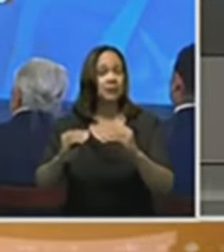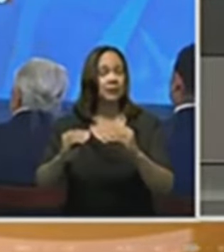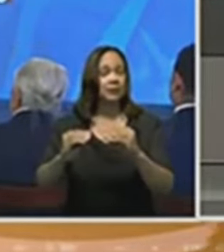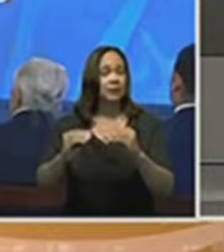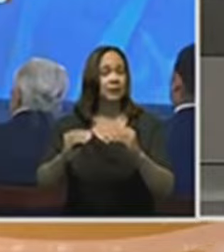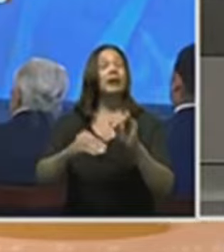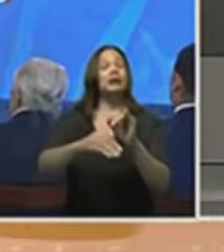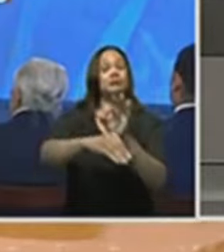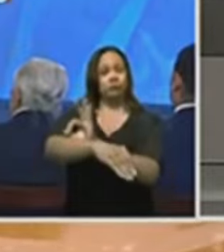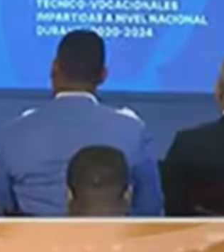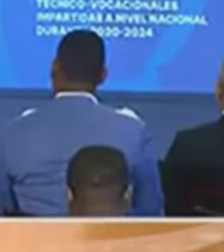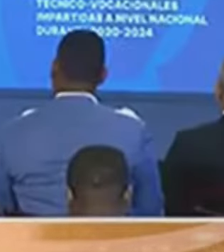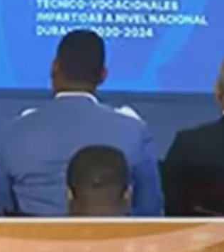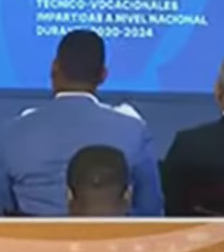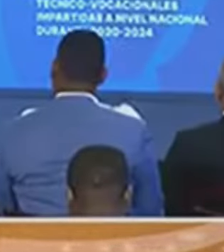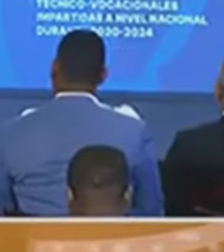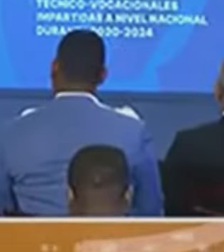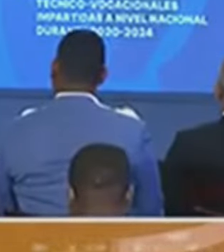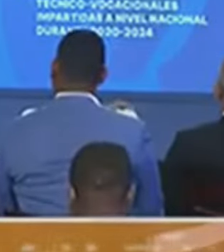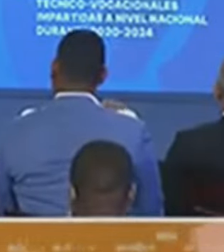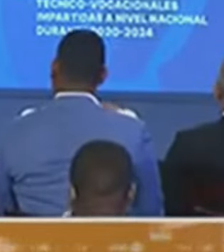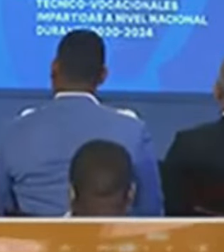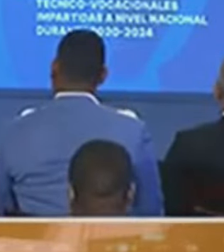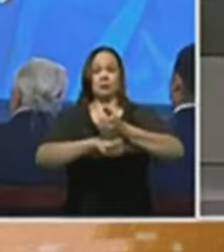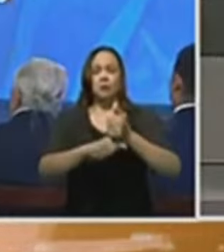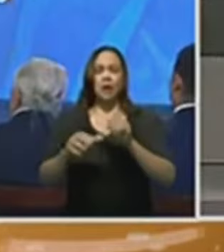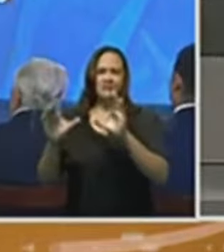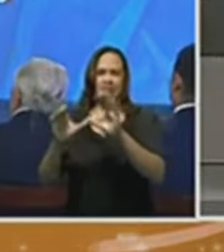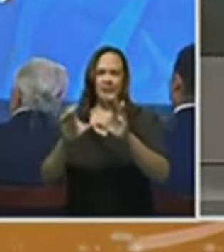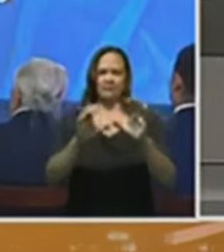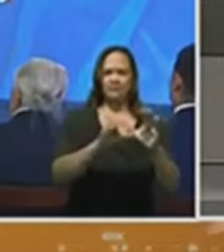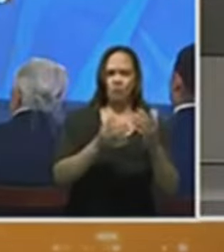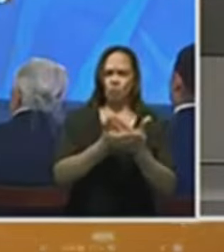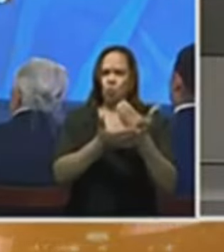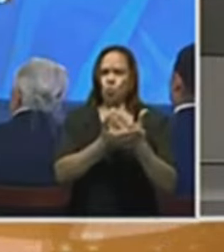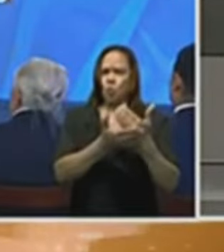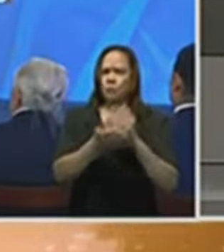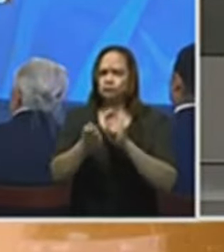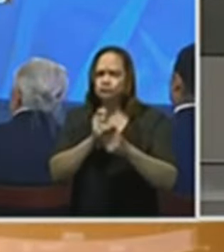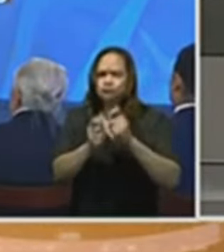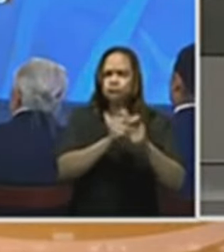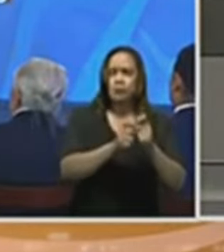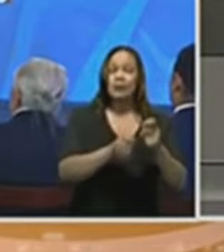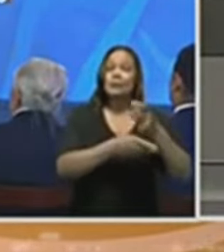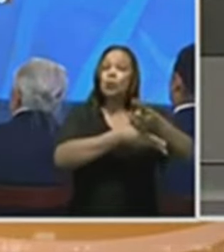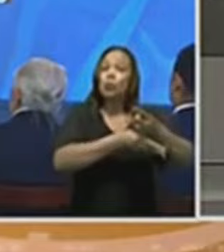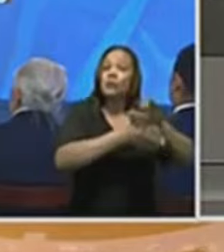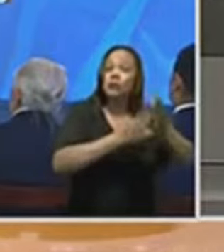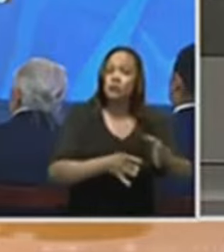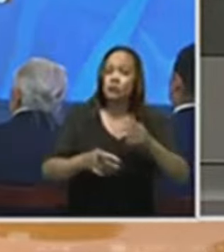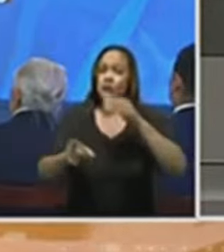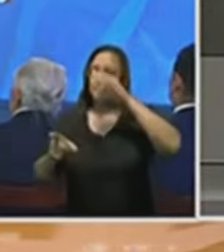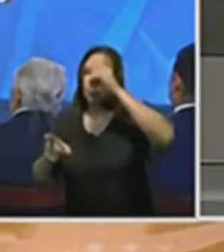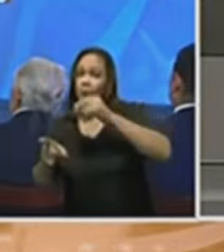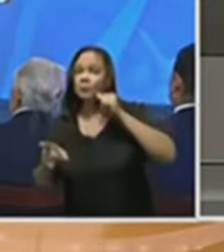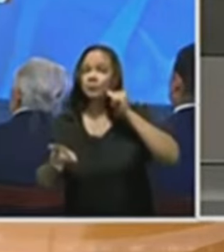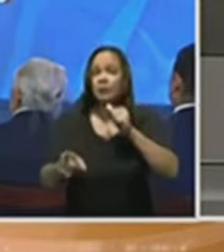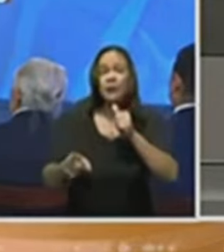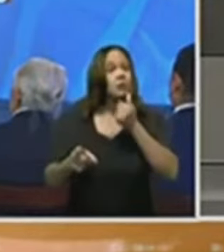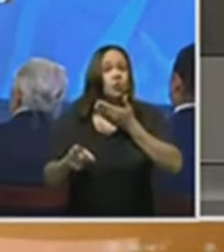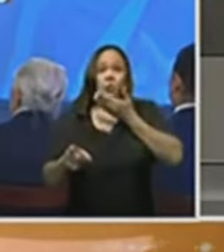gran paso así es gente que puso su pequeño negocio y ya no está como microempresa